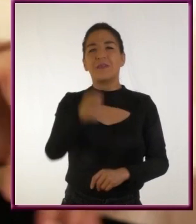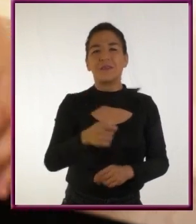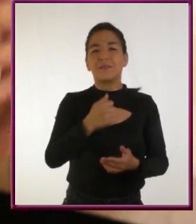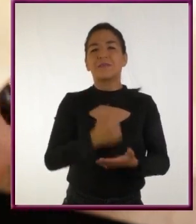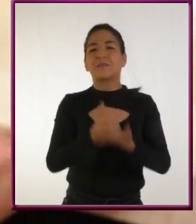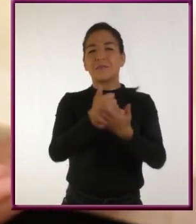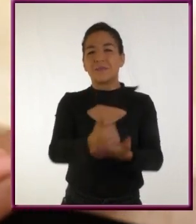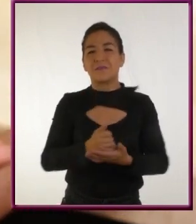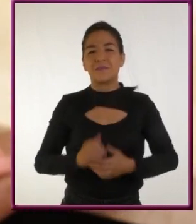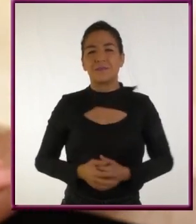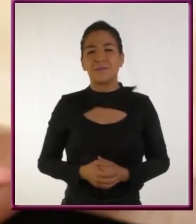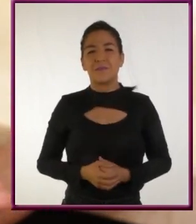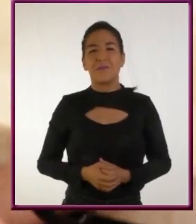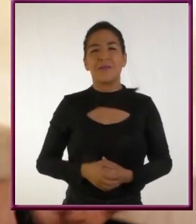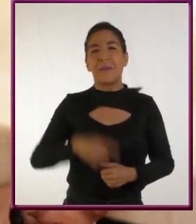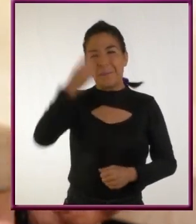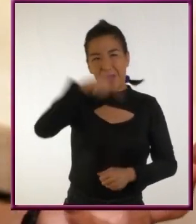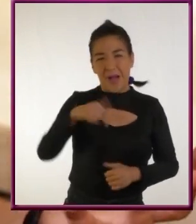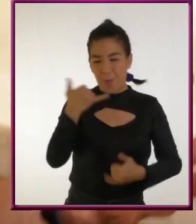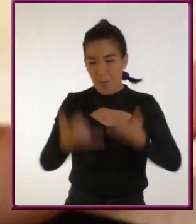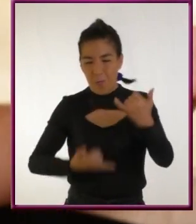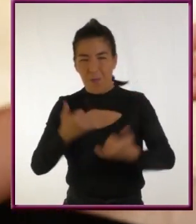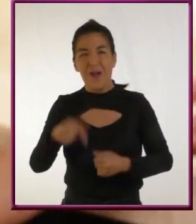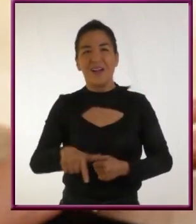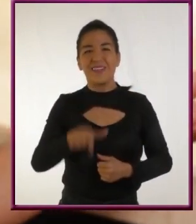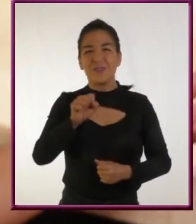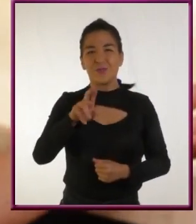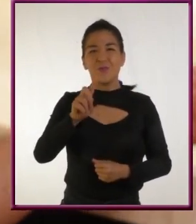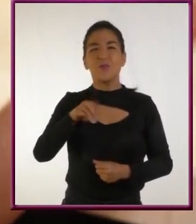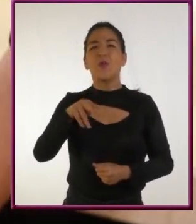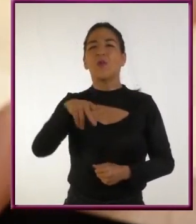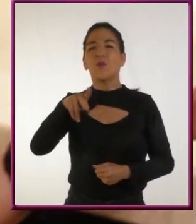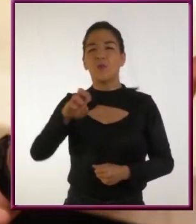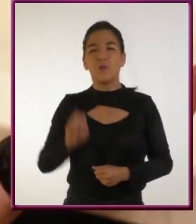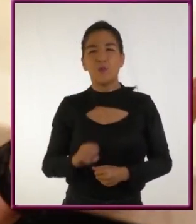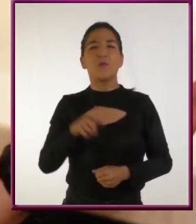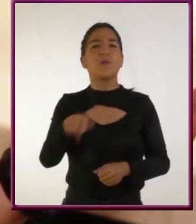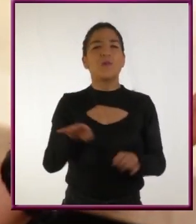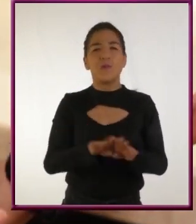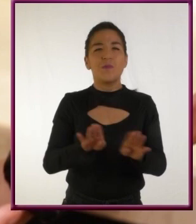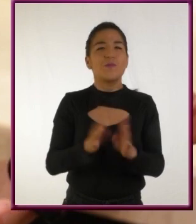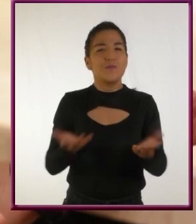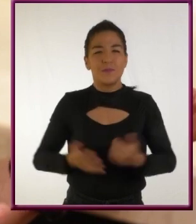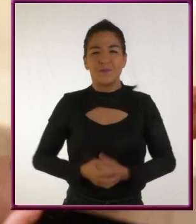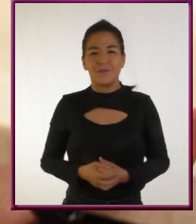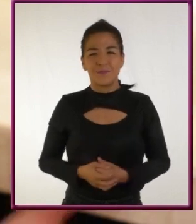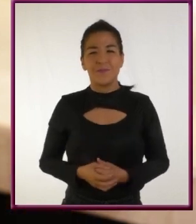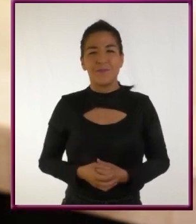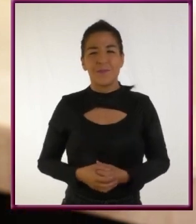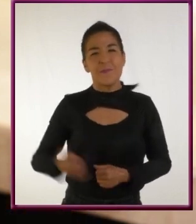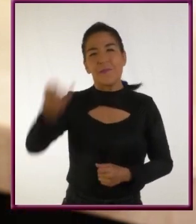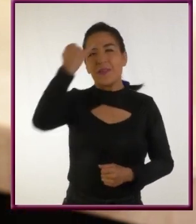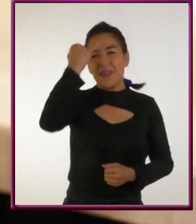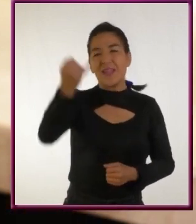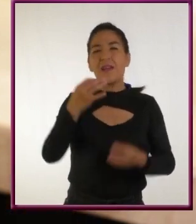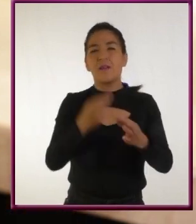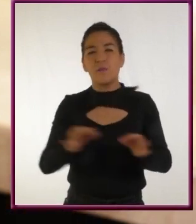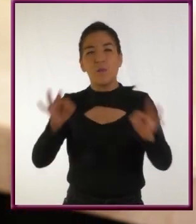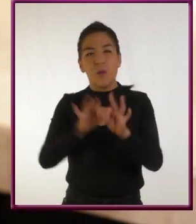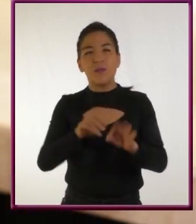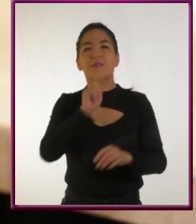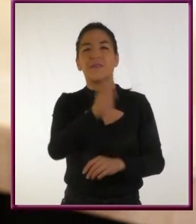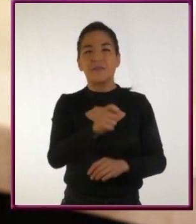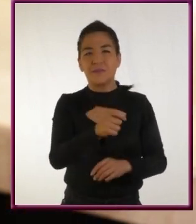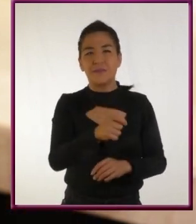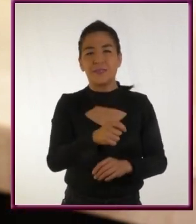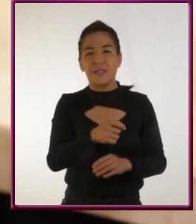que nos ayudan a hacer, por ejemplo, los sudokus de juguete, ¿qué nos podría platicar al respecto? La idea principal